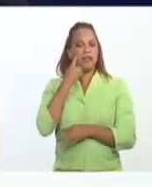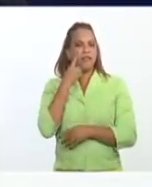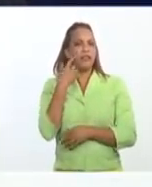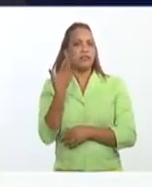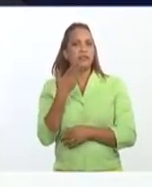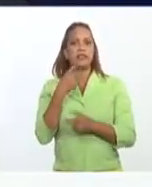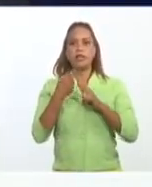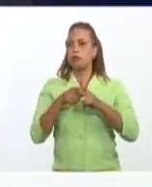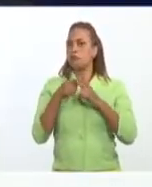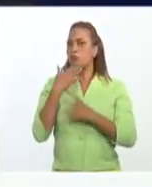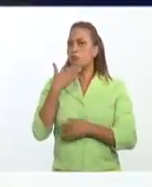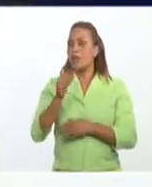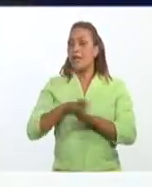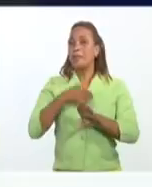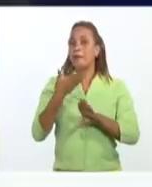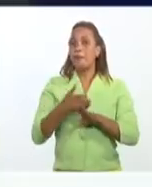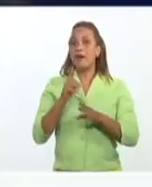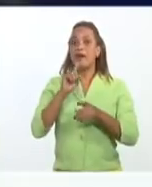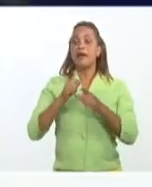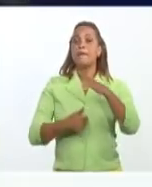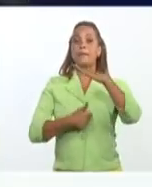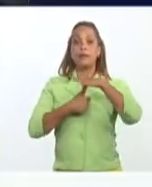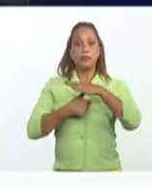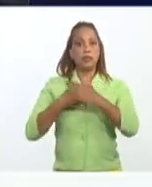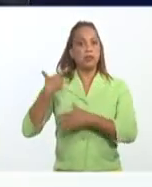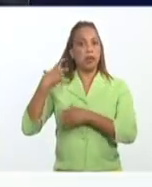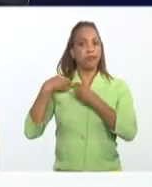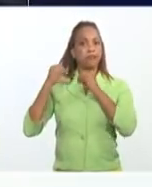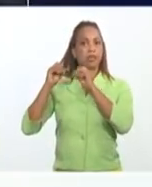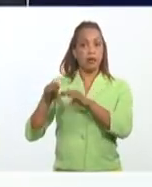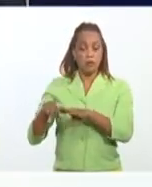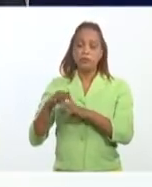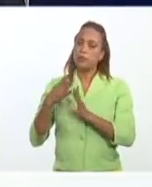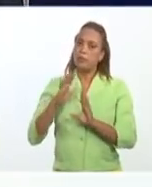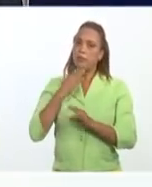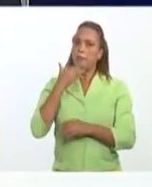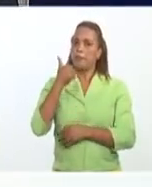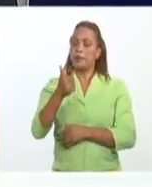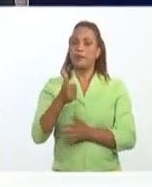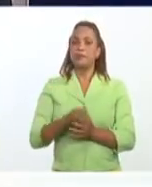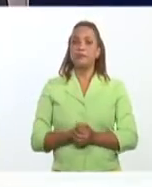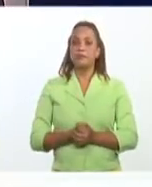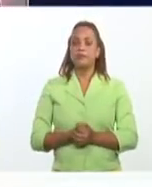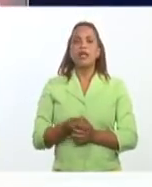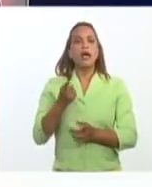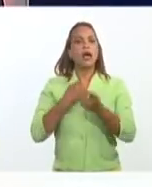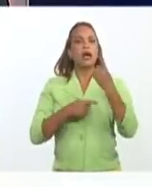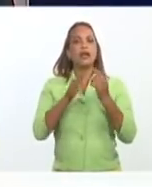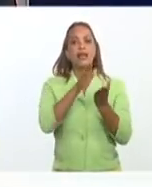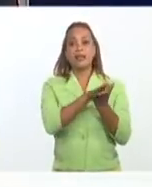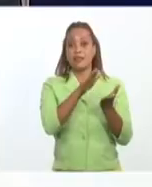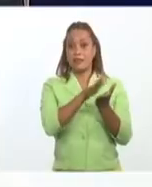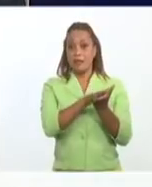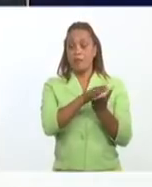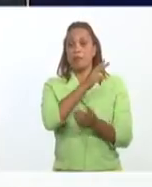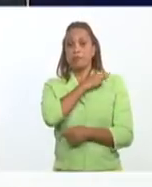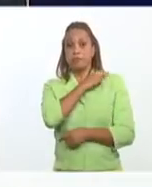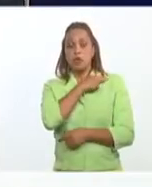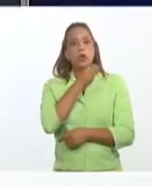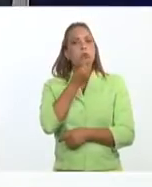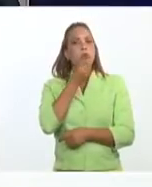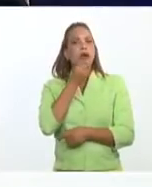tiene, después que Biden deje el poder. Aluden también que la inflación crecerá y que posiblemente la Reserva Federal tenga que aumentar